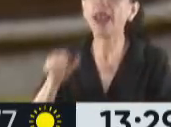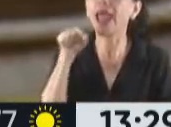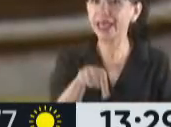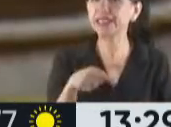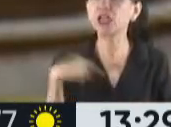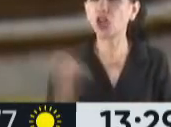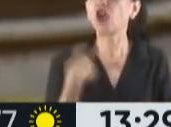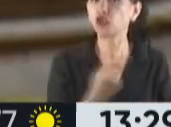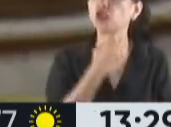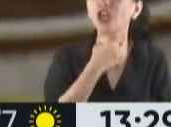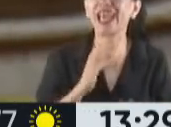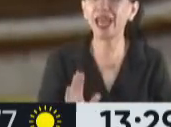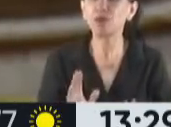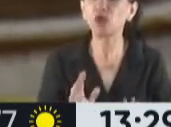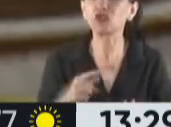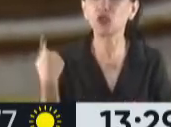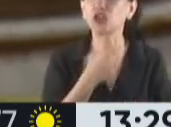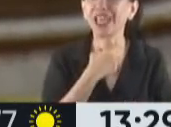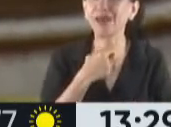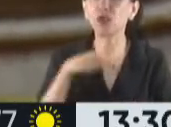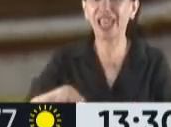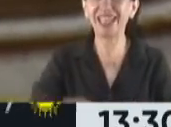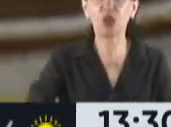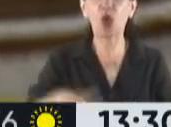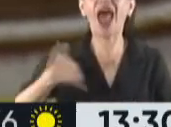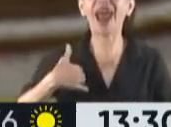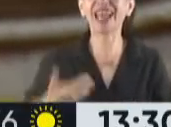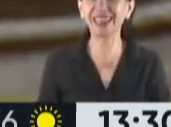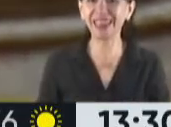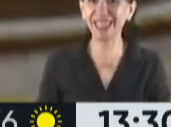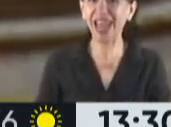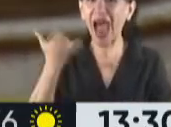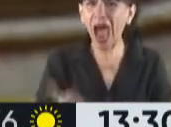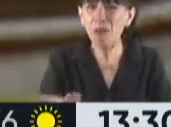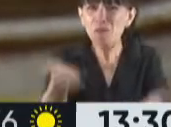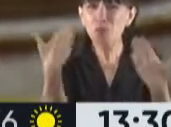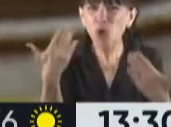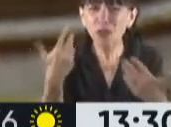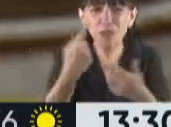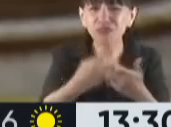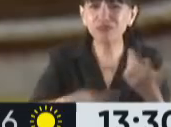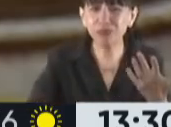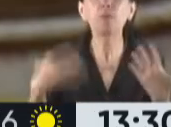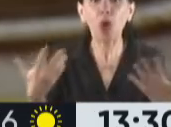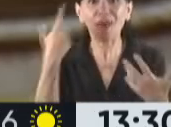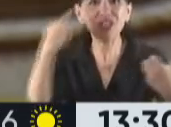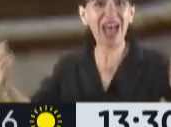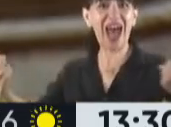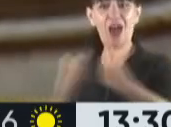nuestro deseo común aquí en Argentina. Tenemos una ventana de oportunidad ahora para concluir este acuerdo.